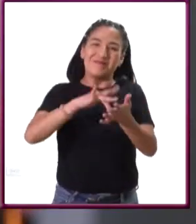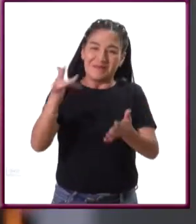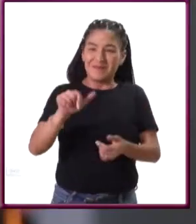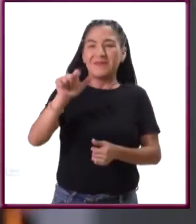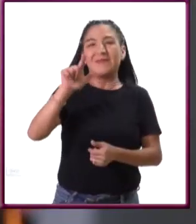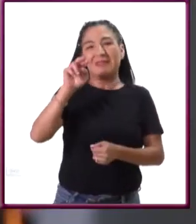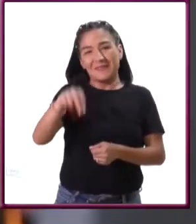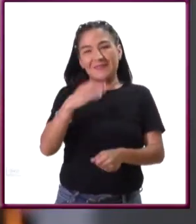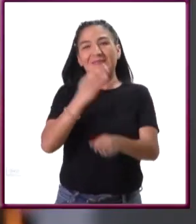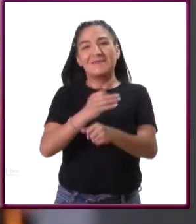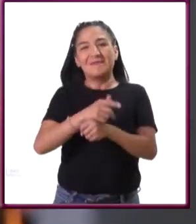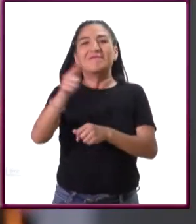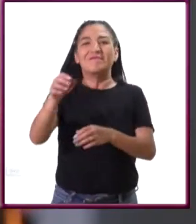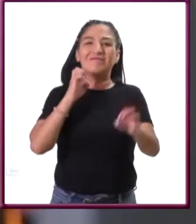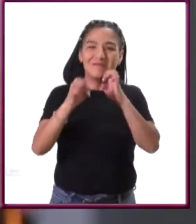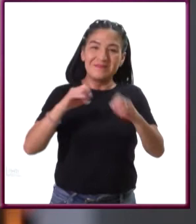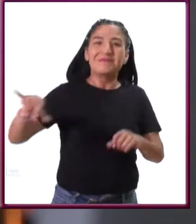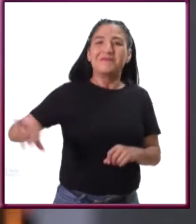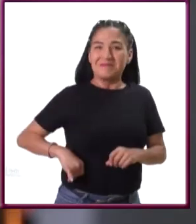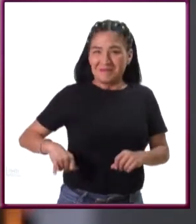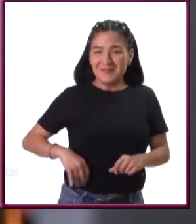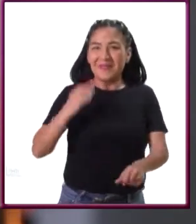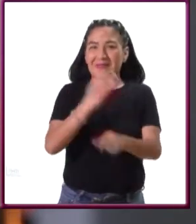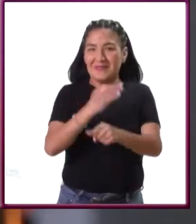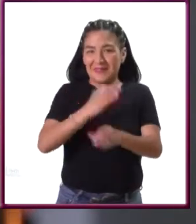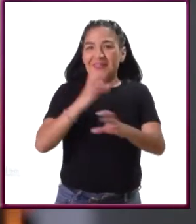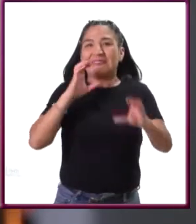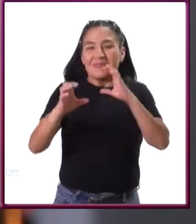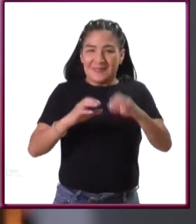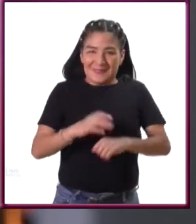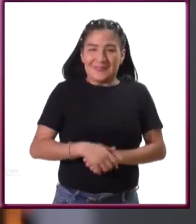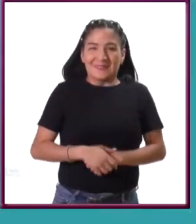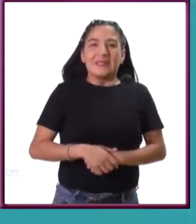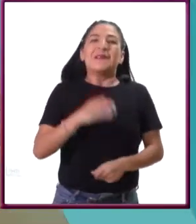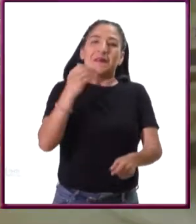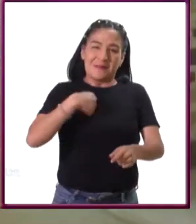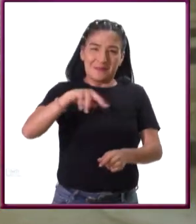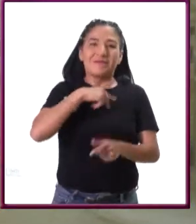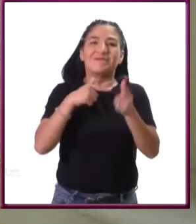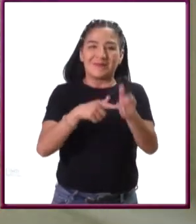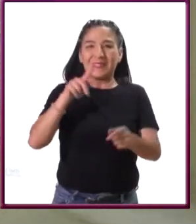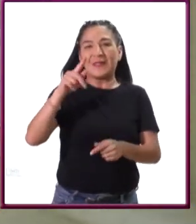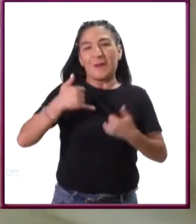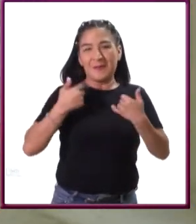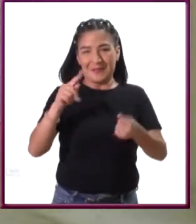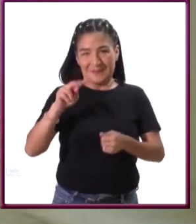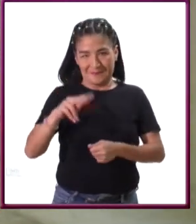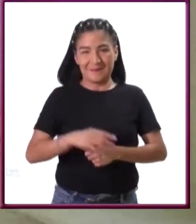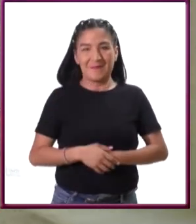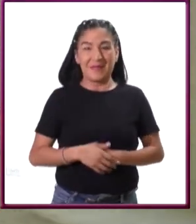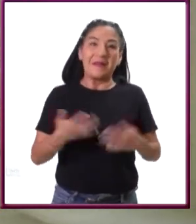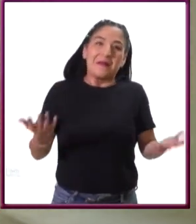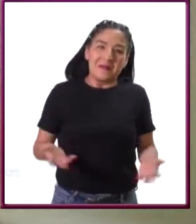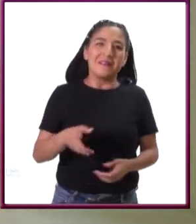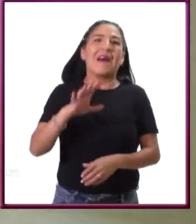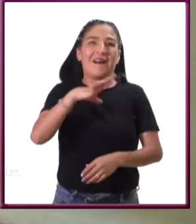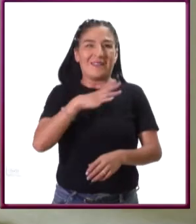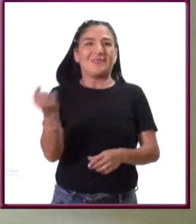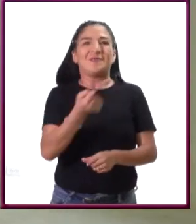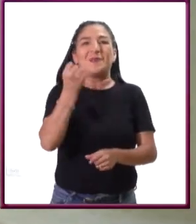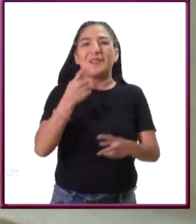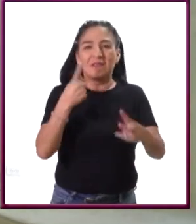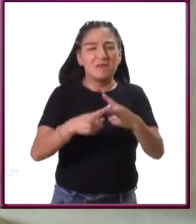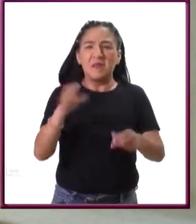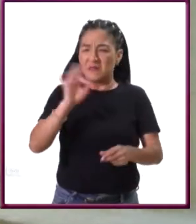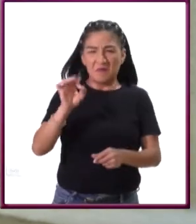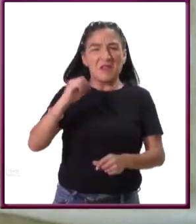muy interesante esta conversación y nosotros continuamos en Jóvenes en TV. Menos mal que tenemos las matemáticas. Si no,